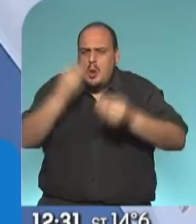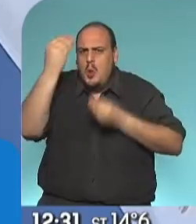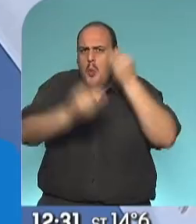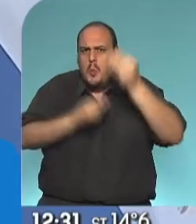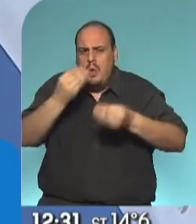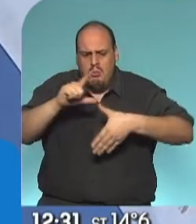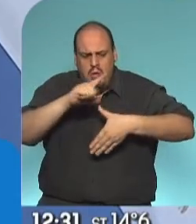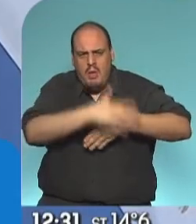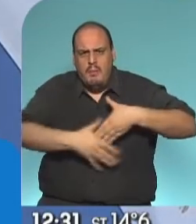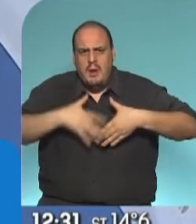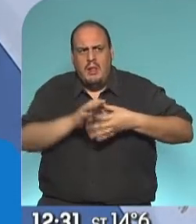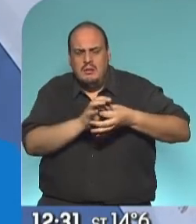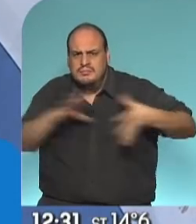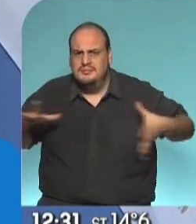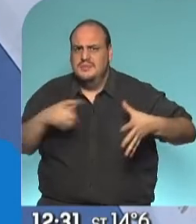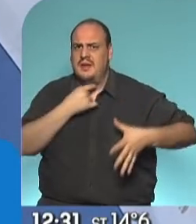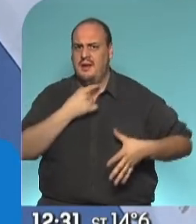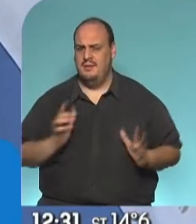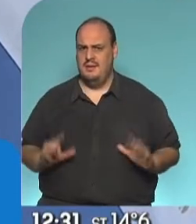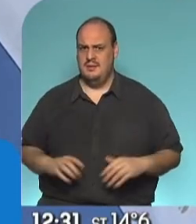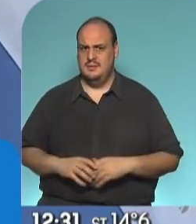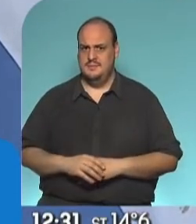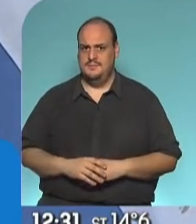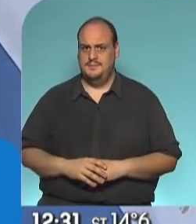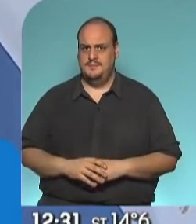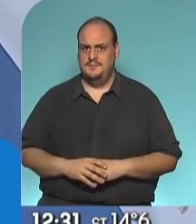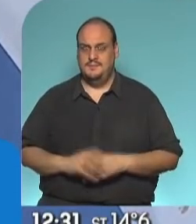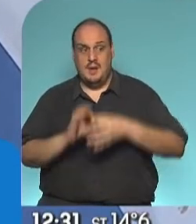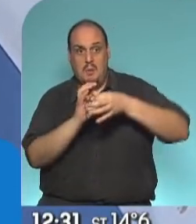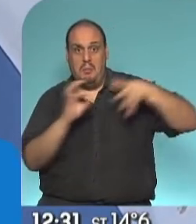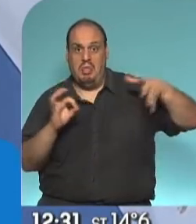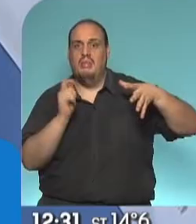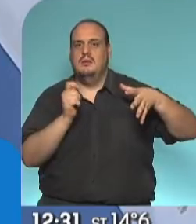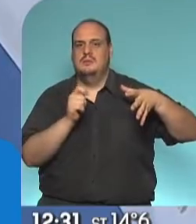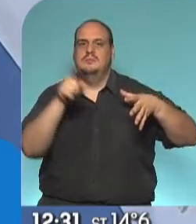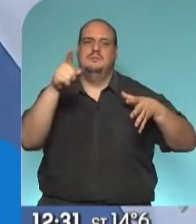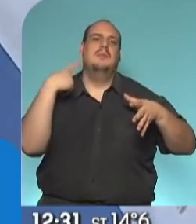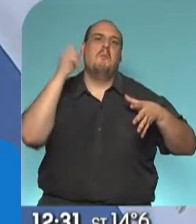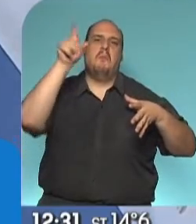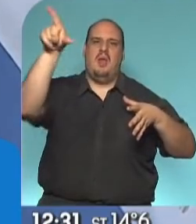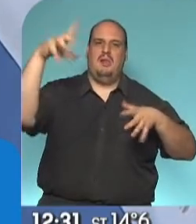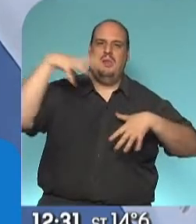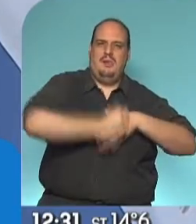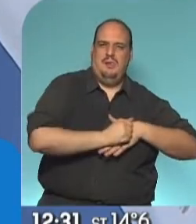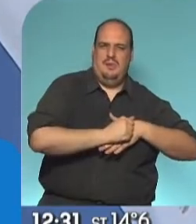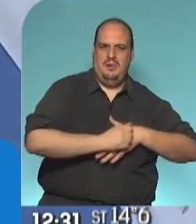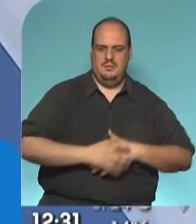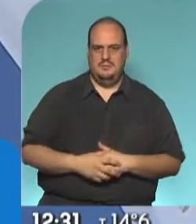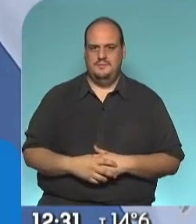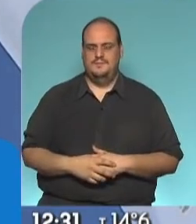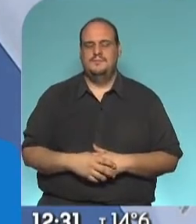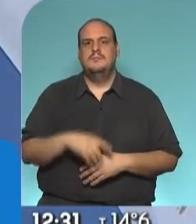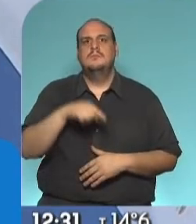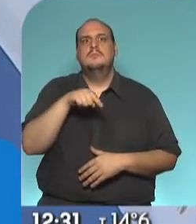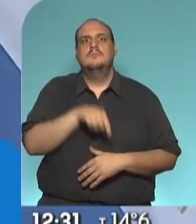porque América Latina se independice de quien entonces era el Imperio Español. Y lo